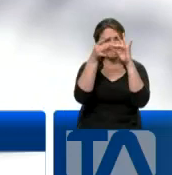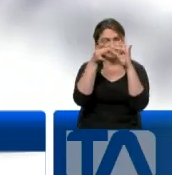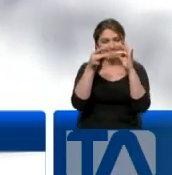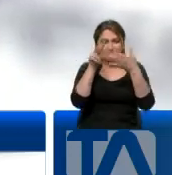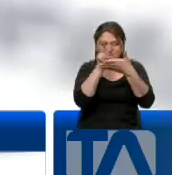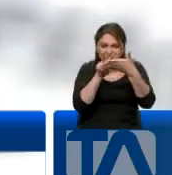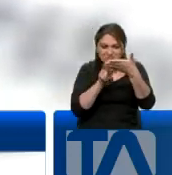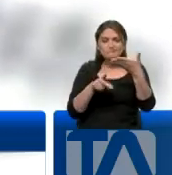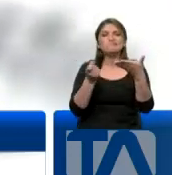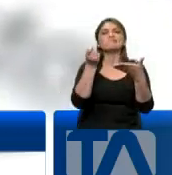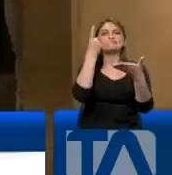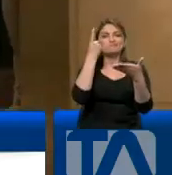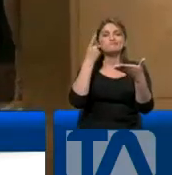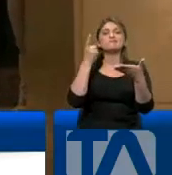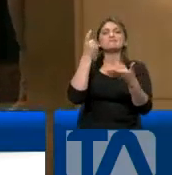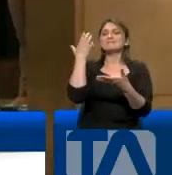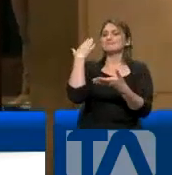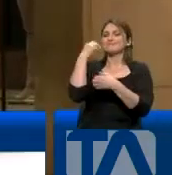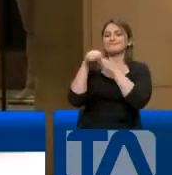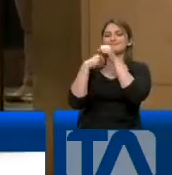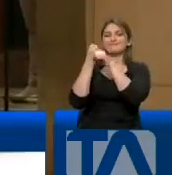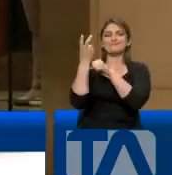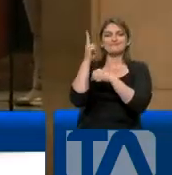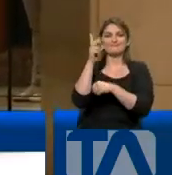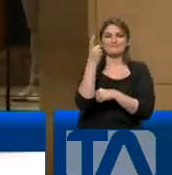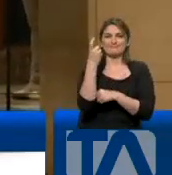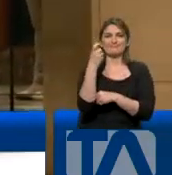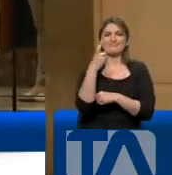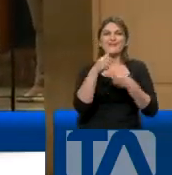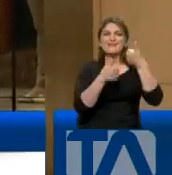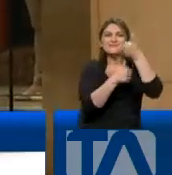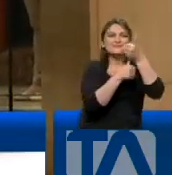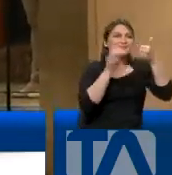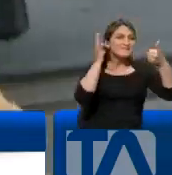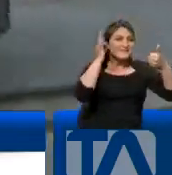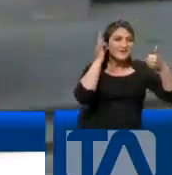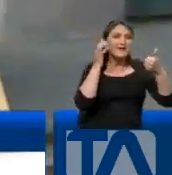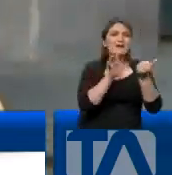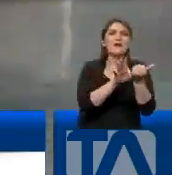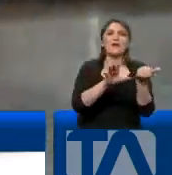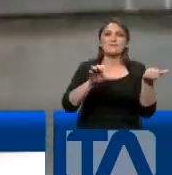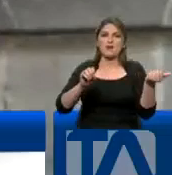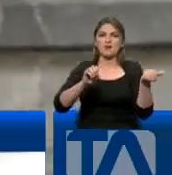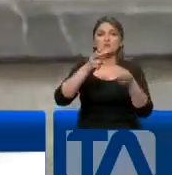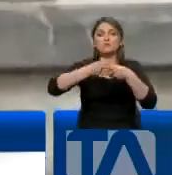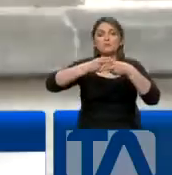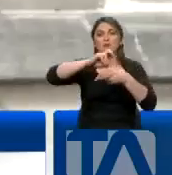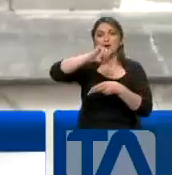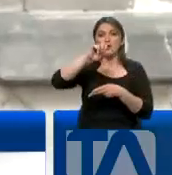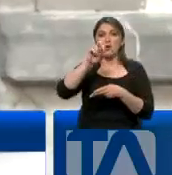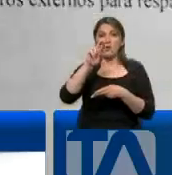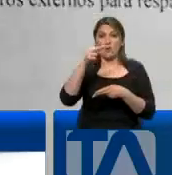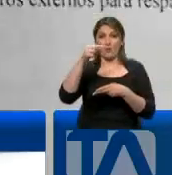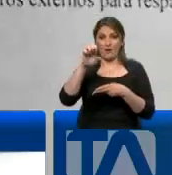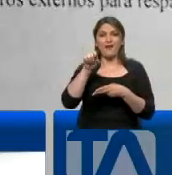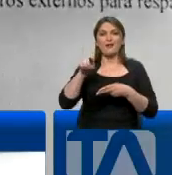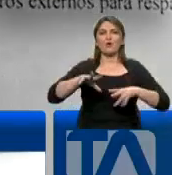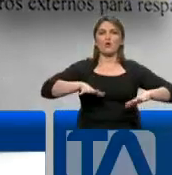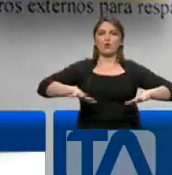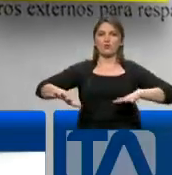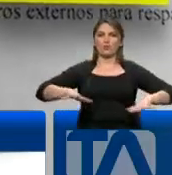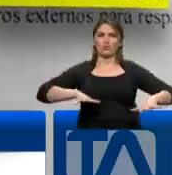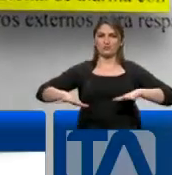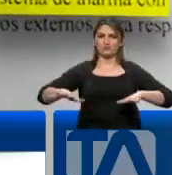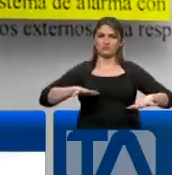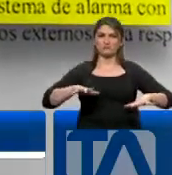actividades paralelas era el hermano de Pamela Martínez, Jorge Martínez, también asesor de presidencia. Según el